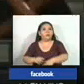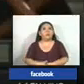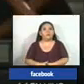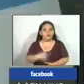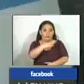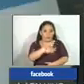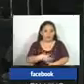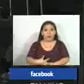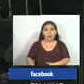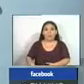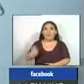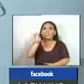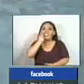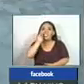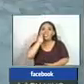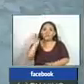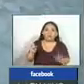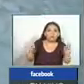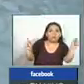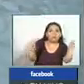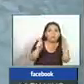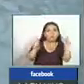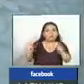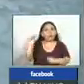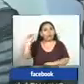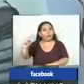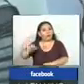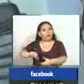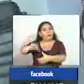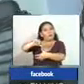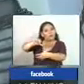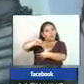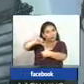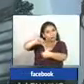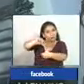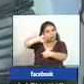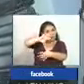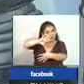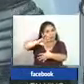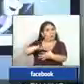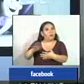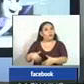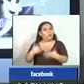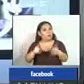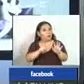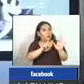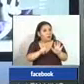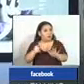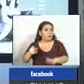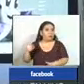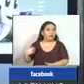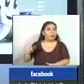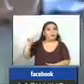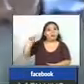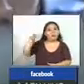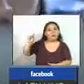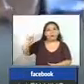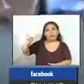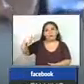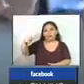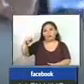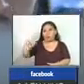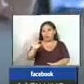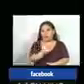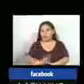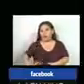medalla de plata en el festival Ojo Iberoamericano y seis premios en el festival de Antigua, entre ellos el de